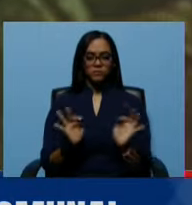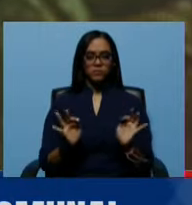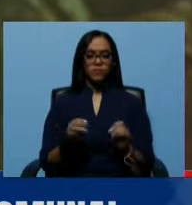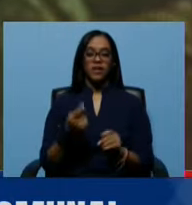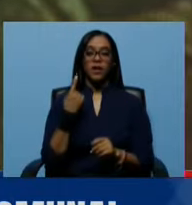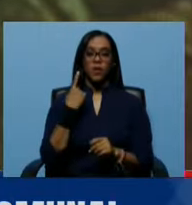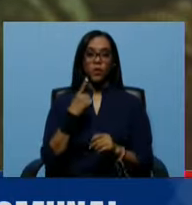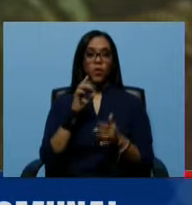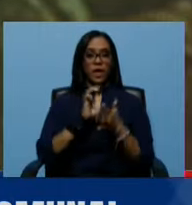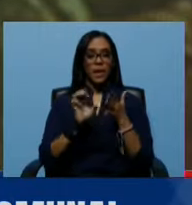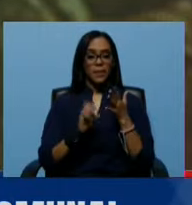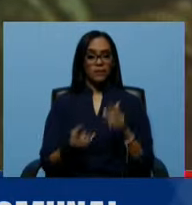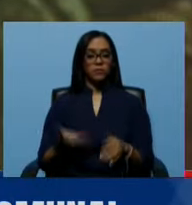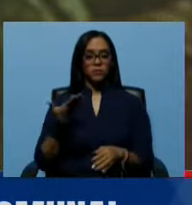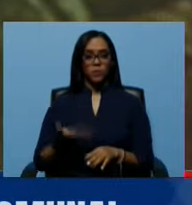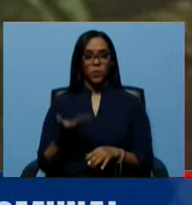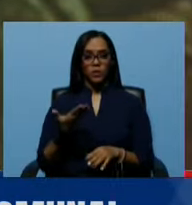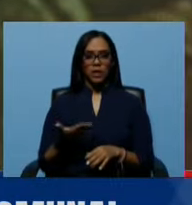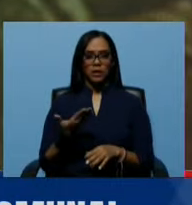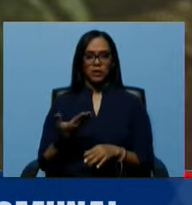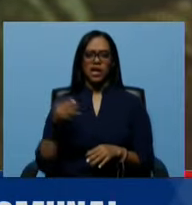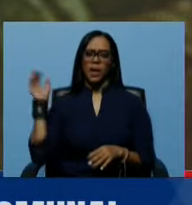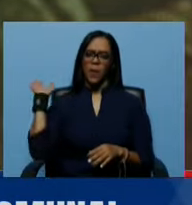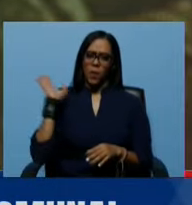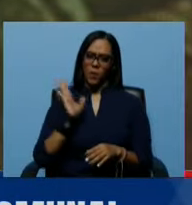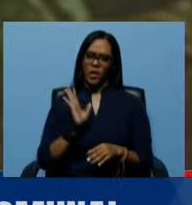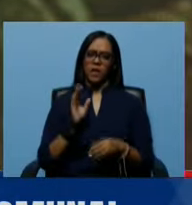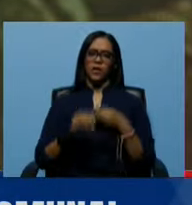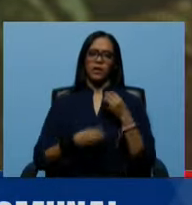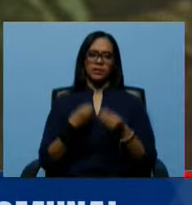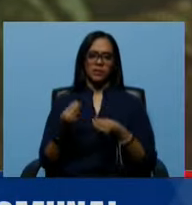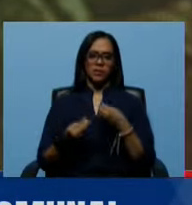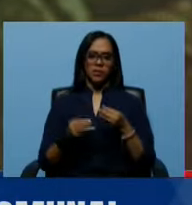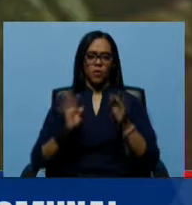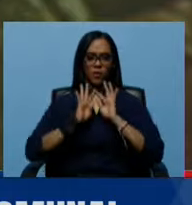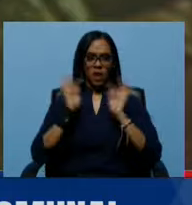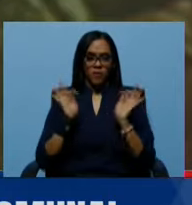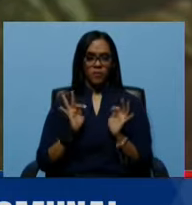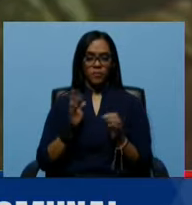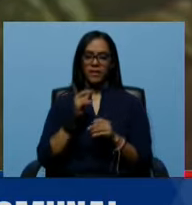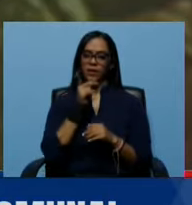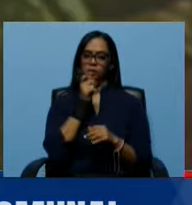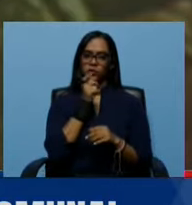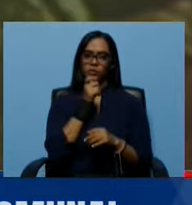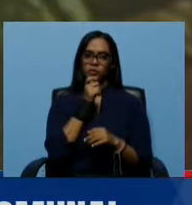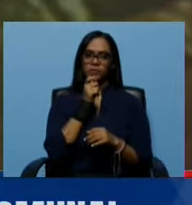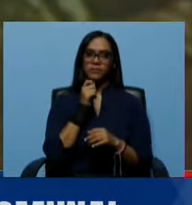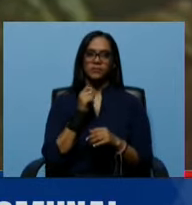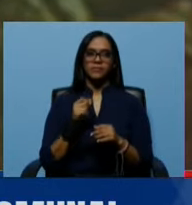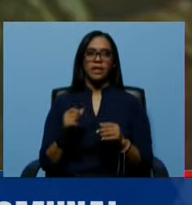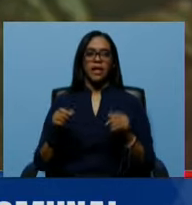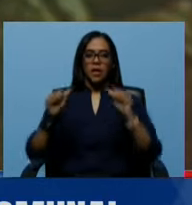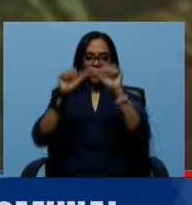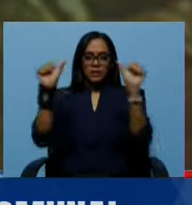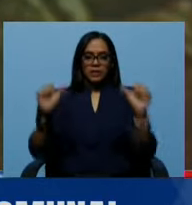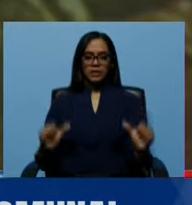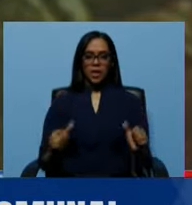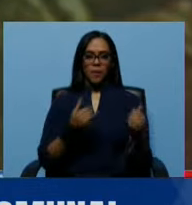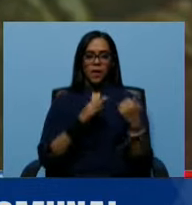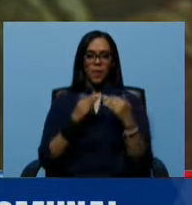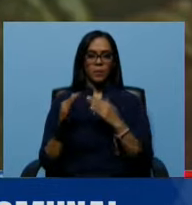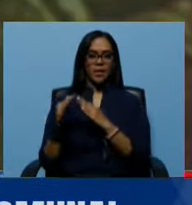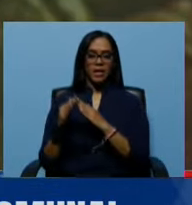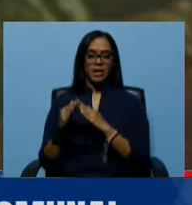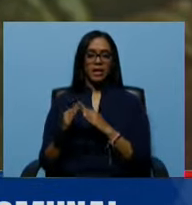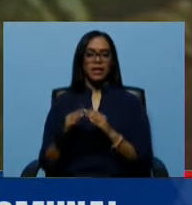elementos fundamentales. Hemos venido aplicando un método de consulta en los circuitos comunales que